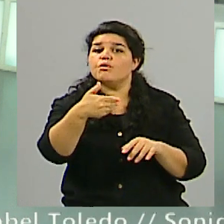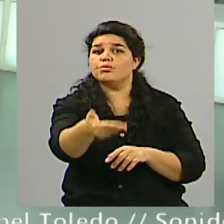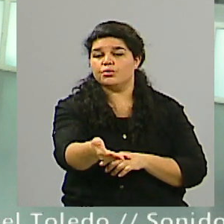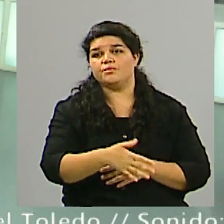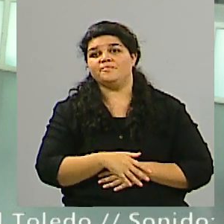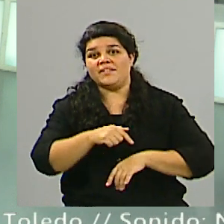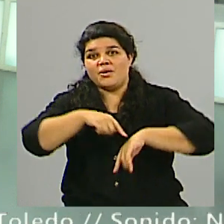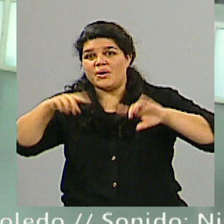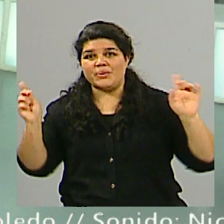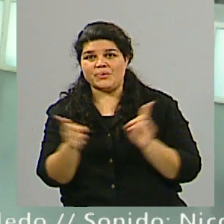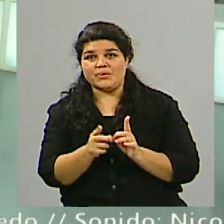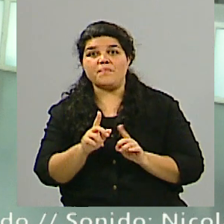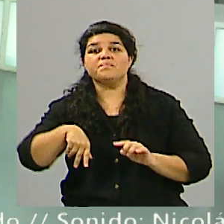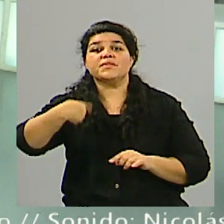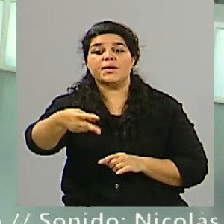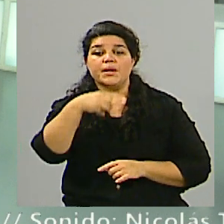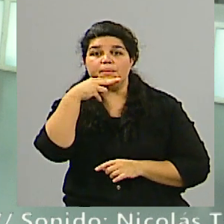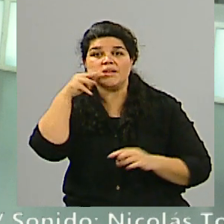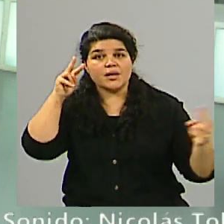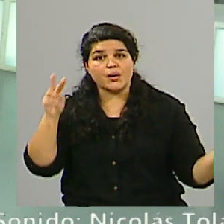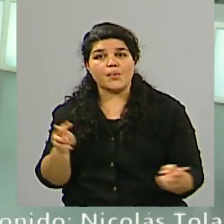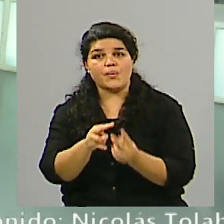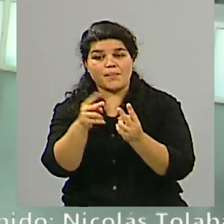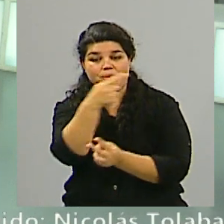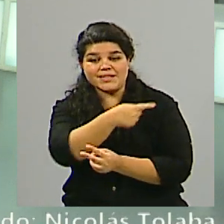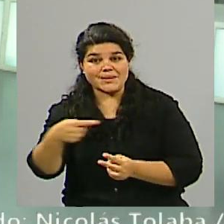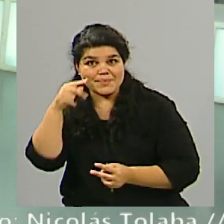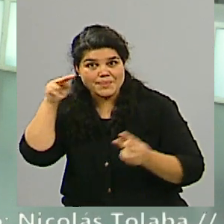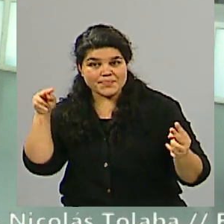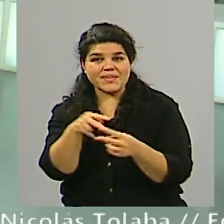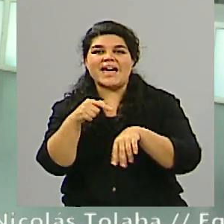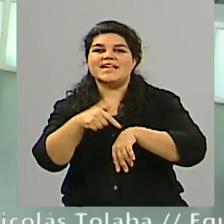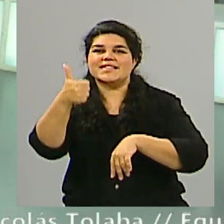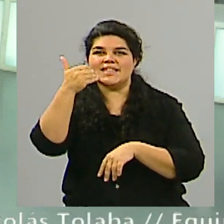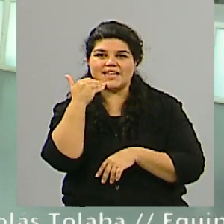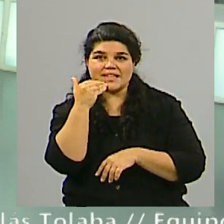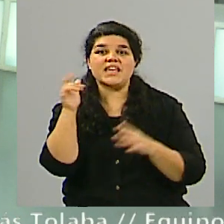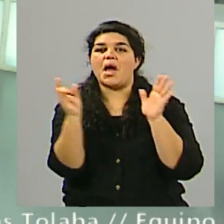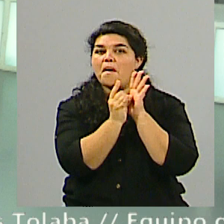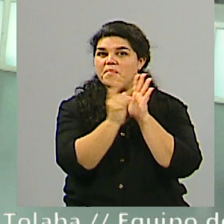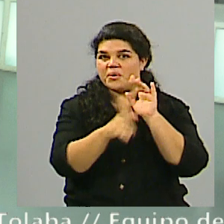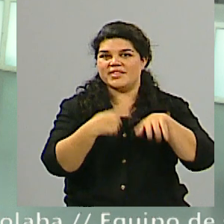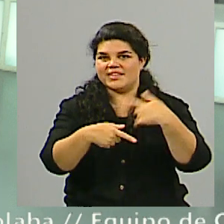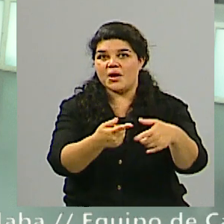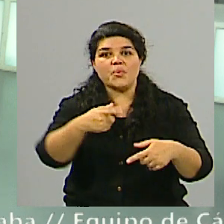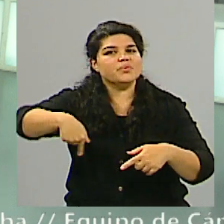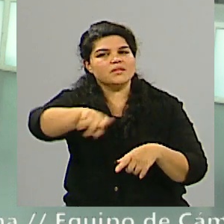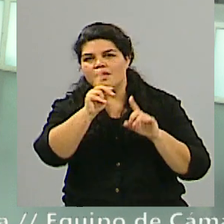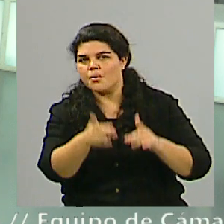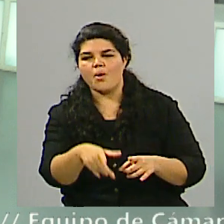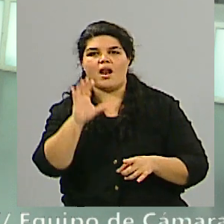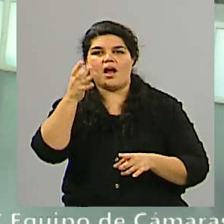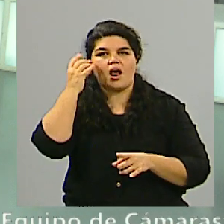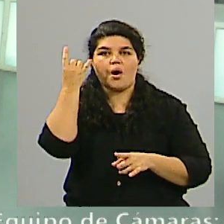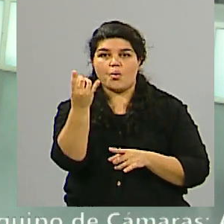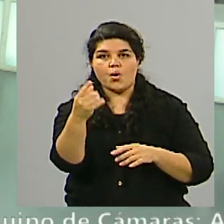tenemos más tiempo, será hasta el viernes de esta semana a partir de las 18 con más apuntes, pero ustedes pueden seguir en la